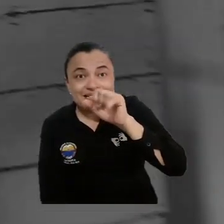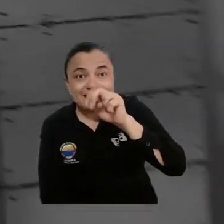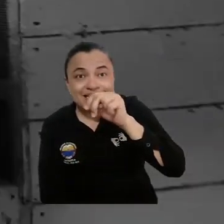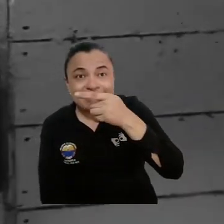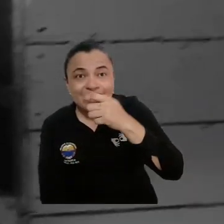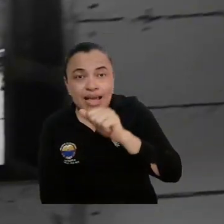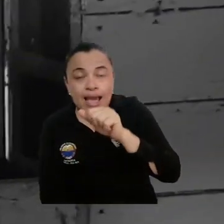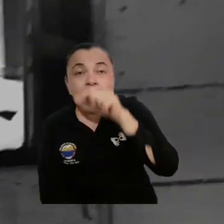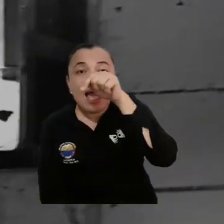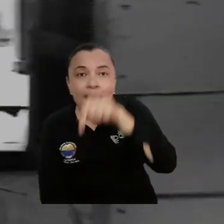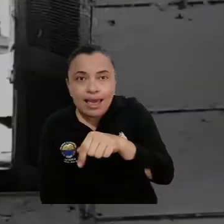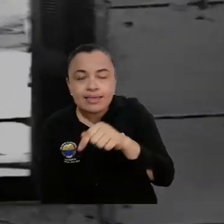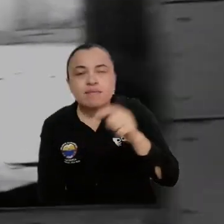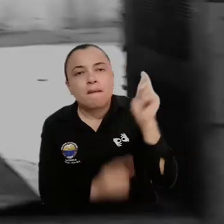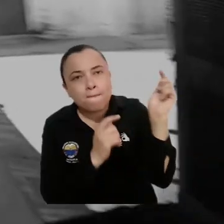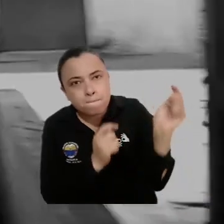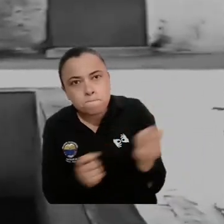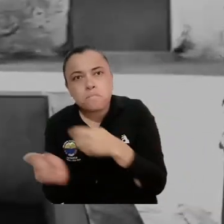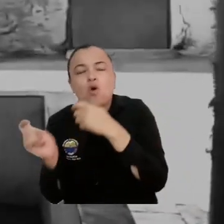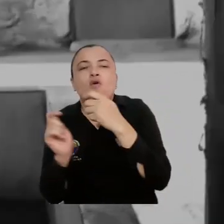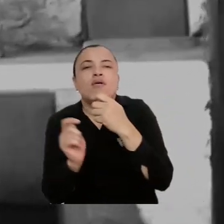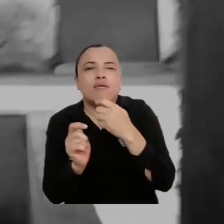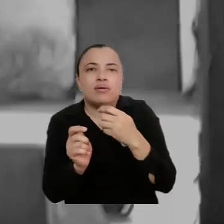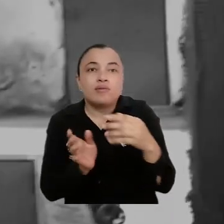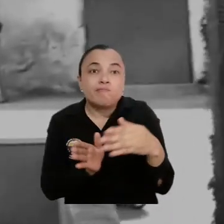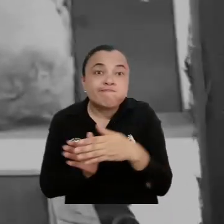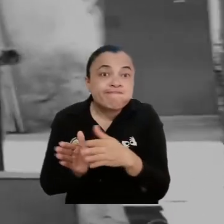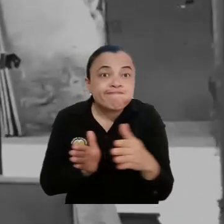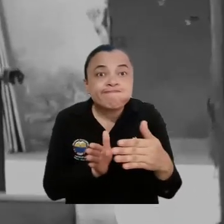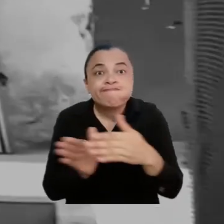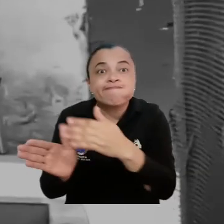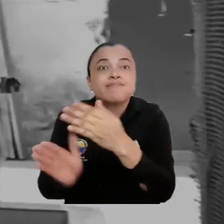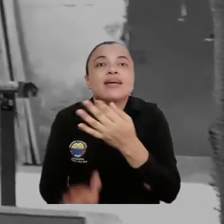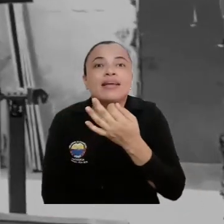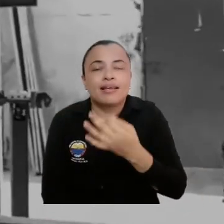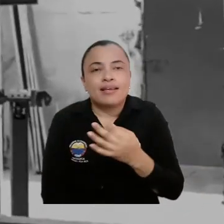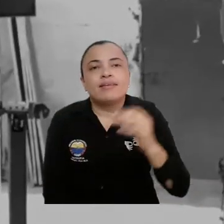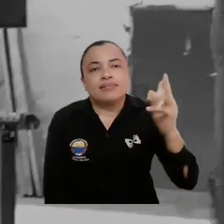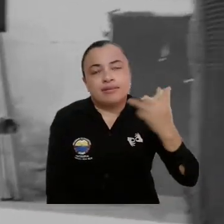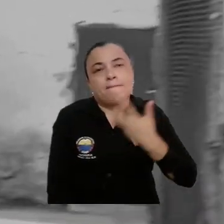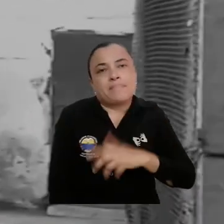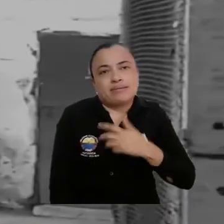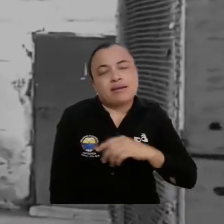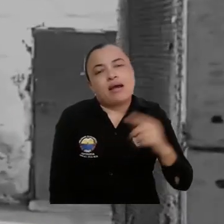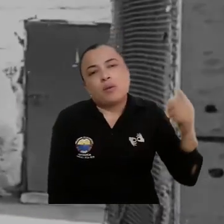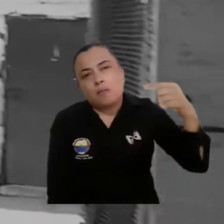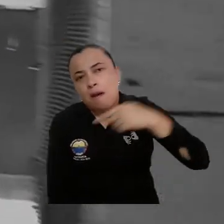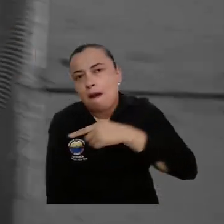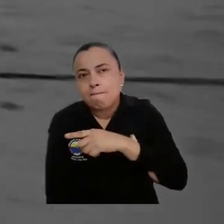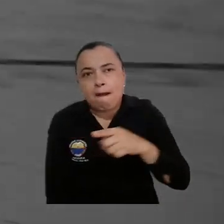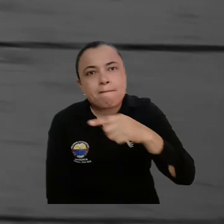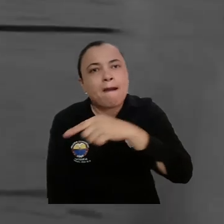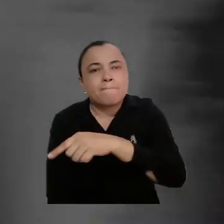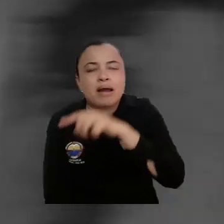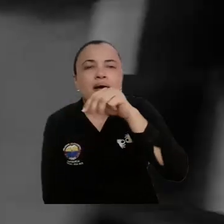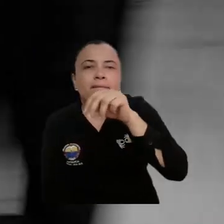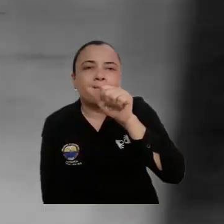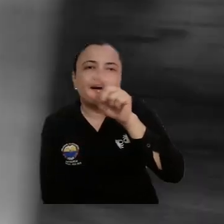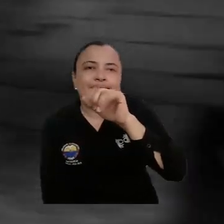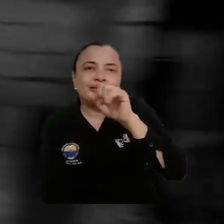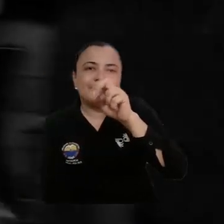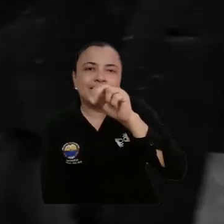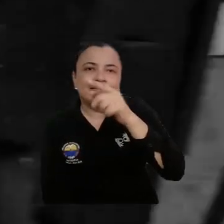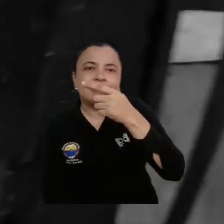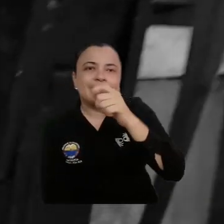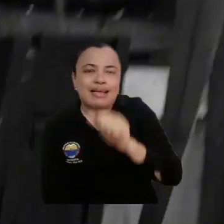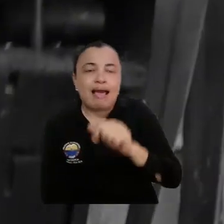Ahí era donde sacaban el café por caminos. De acá de Manzanares bajaba un camino a Mazinga, donde